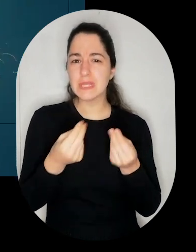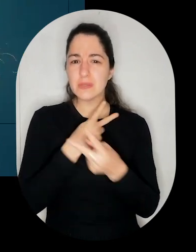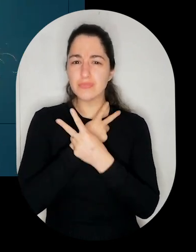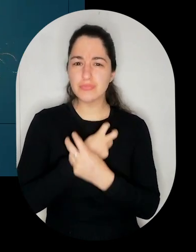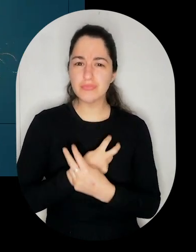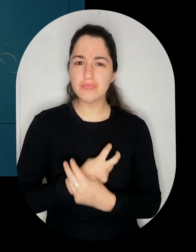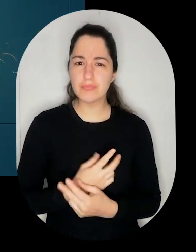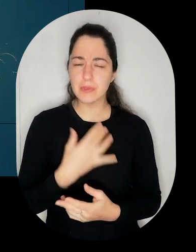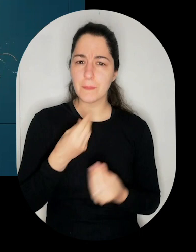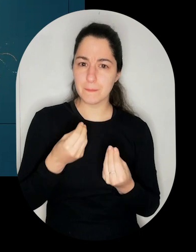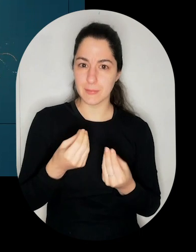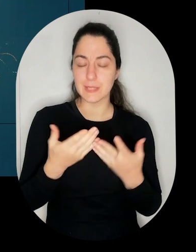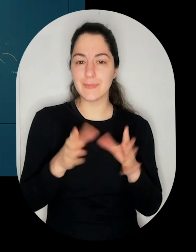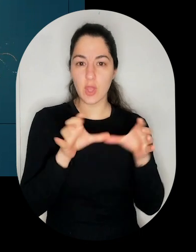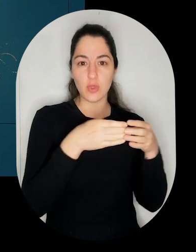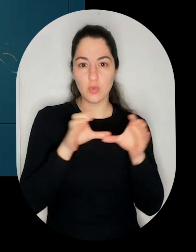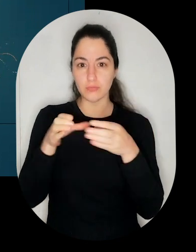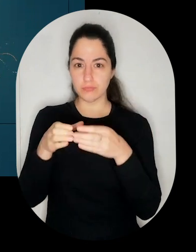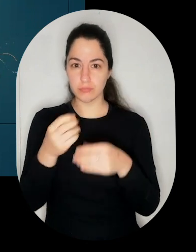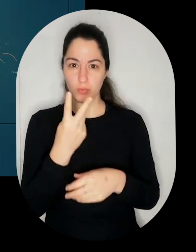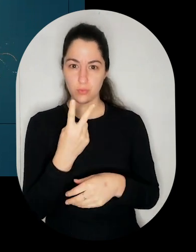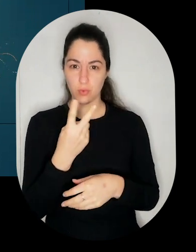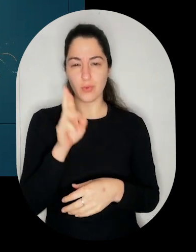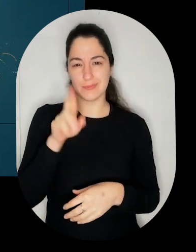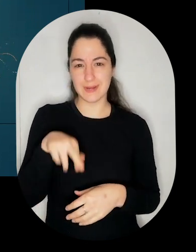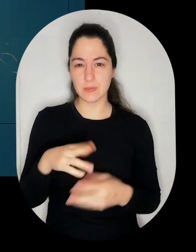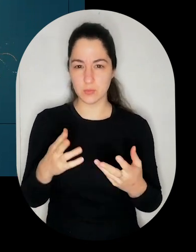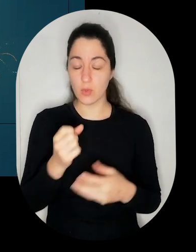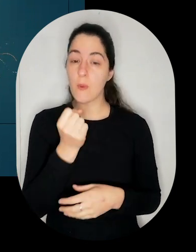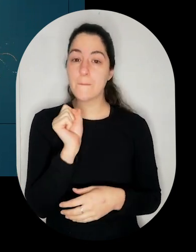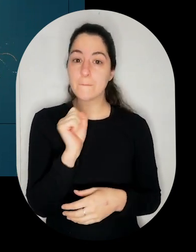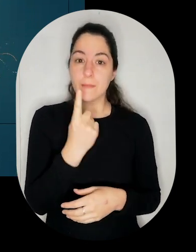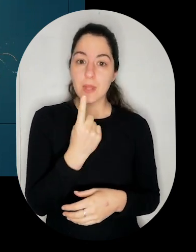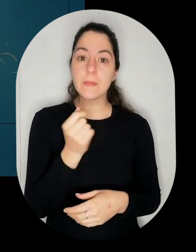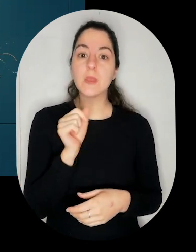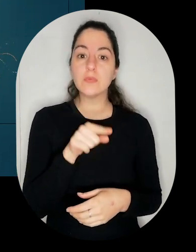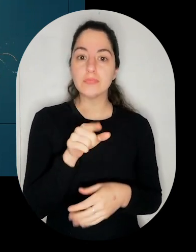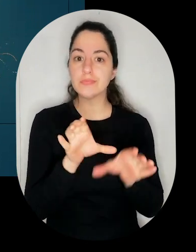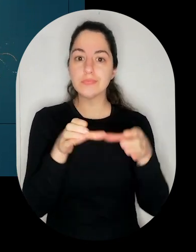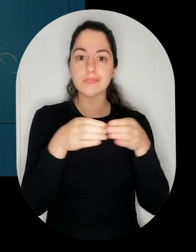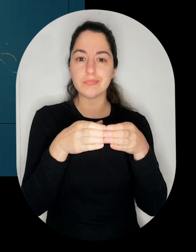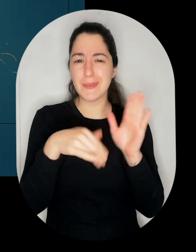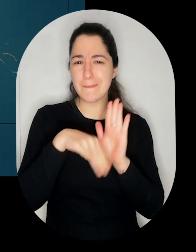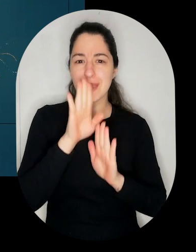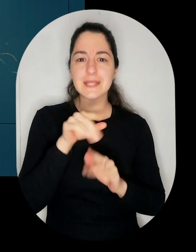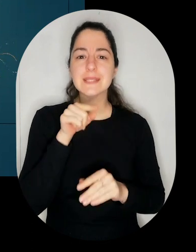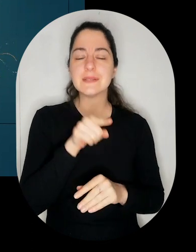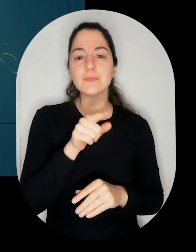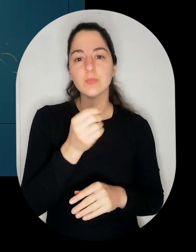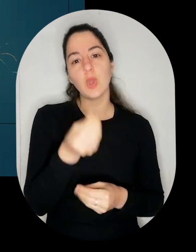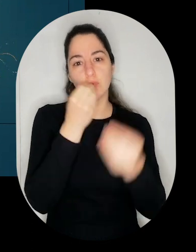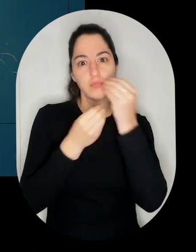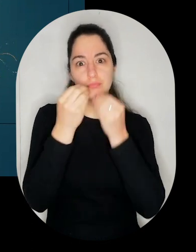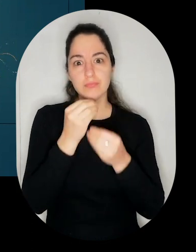las intoxicaciones. La verdad es que existen dos grandes grupos de causas. La causa más común para las intoxicaciones por hongos